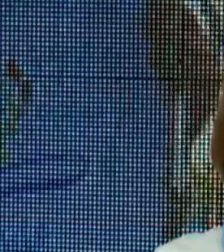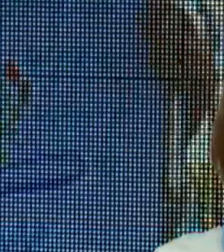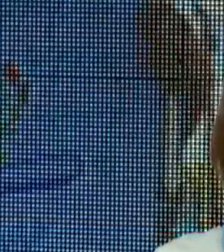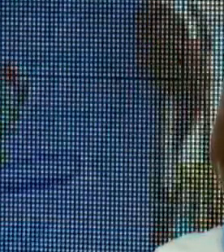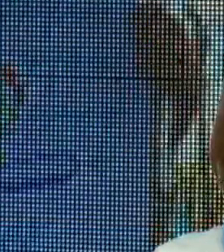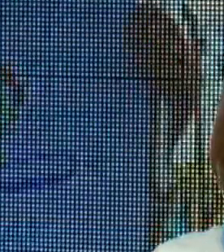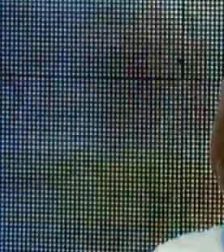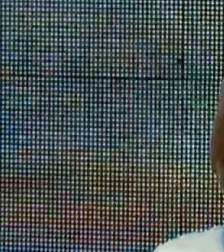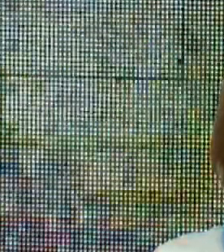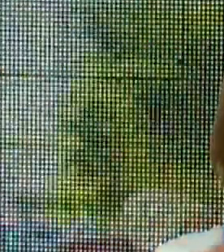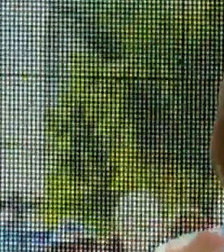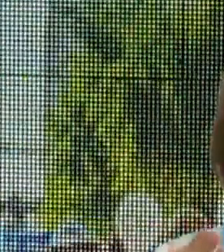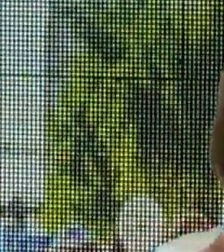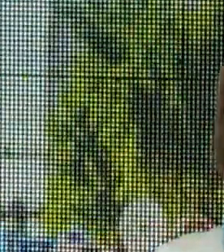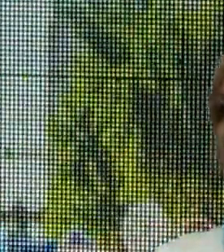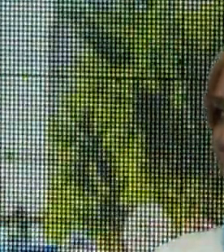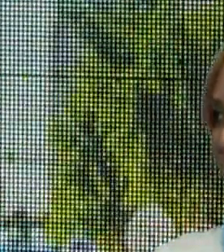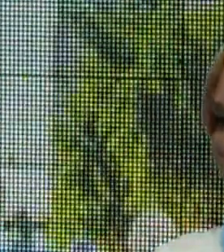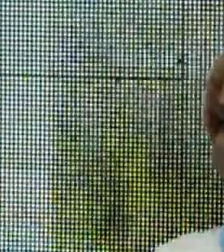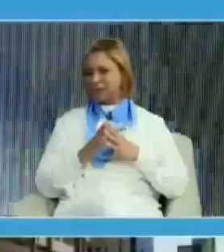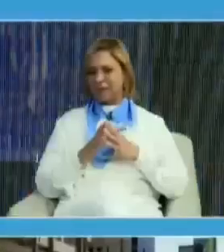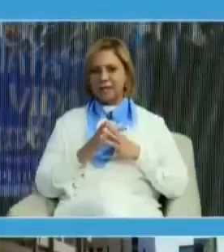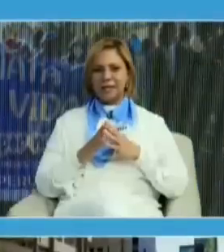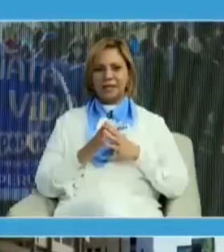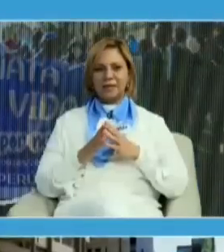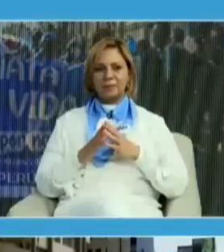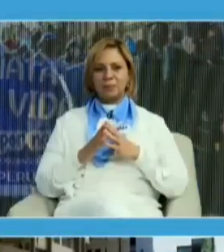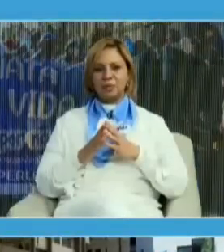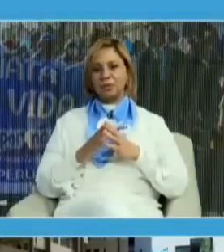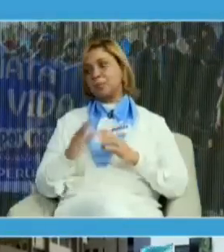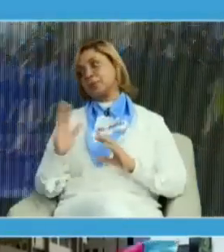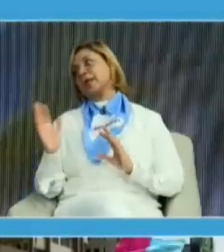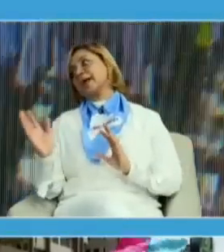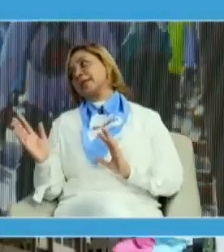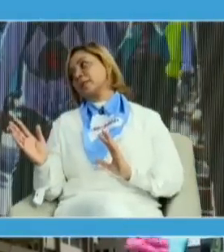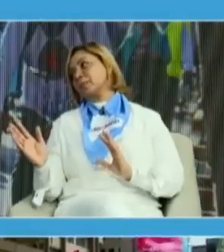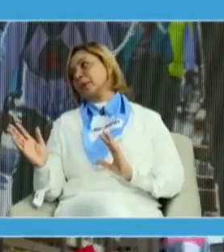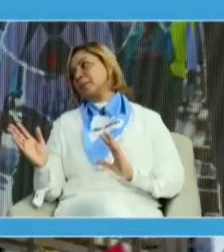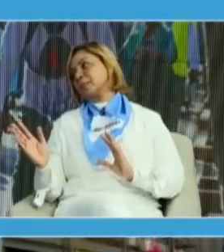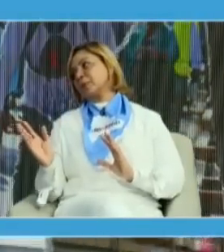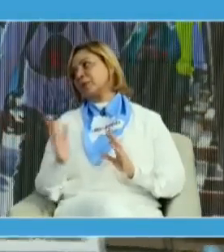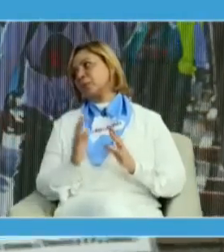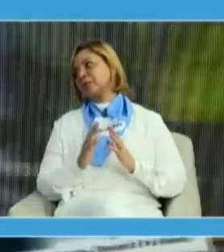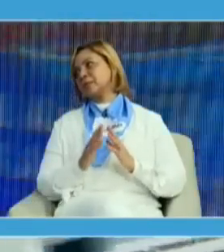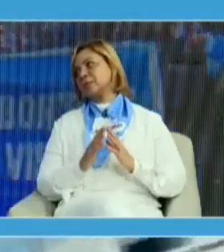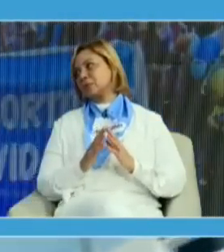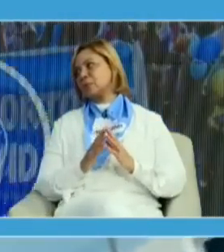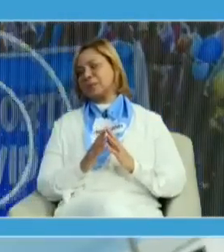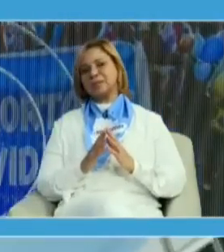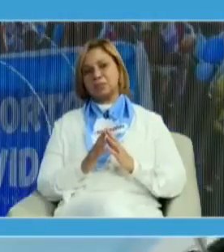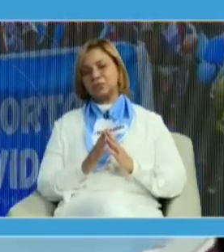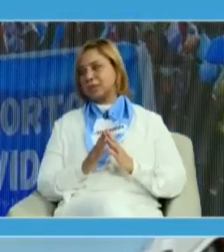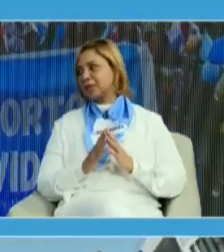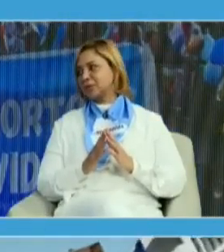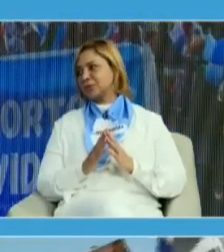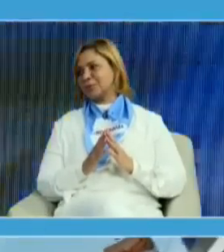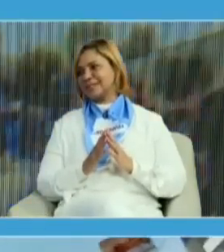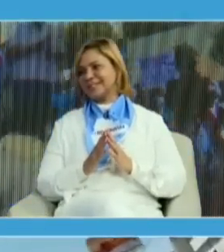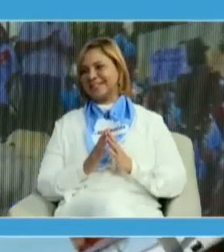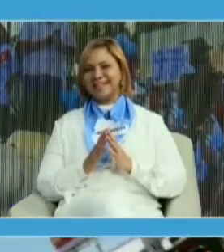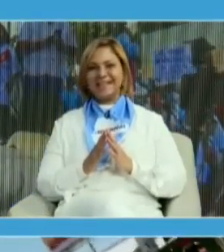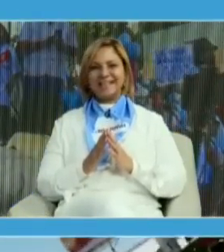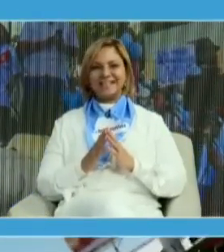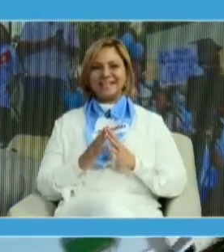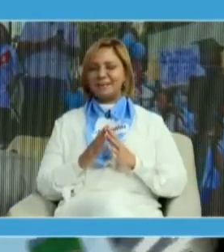siente mujer, como mujer yo me tengo que sentir ofendida. Porque no es por nada, don Pepe, pero las mujeres siempre son más hermosas que los